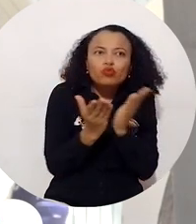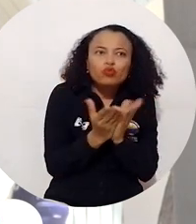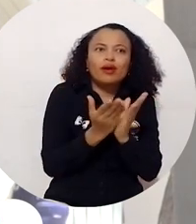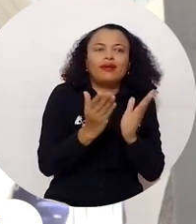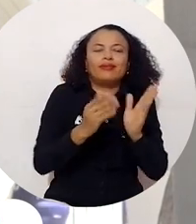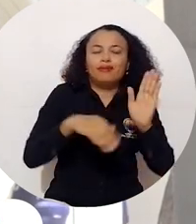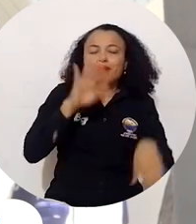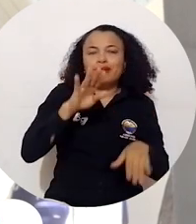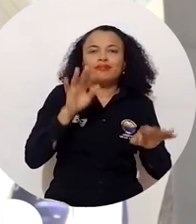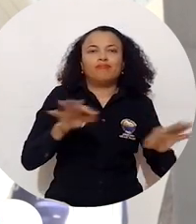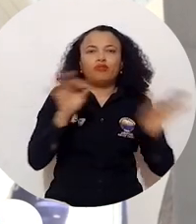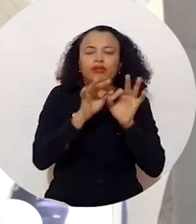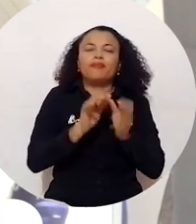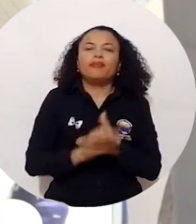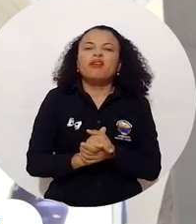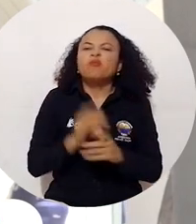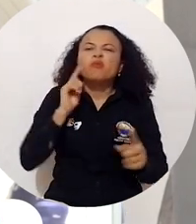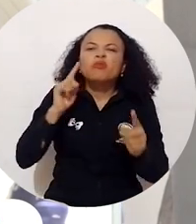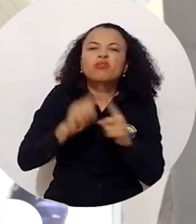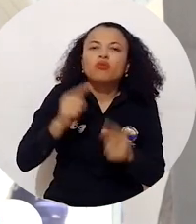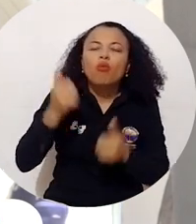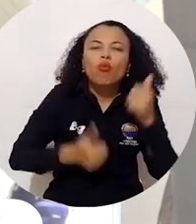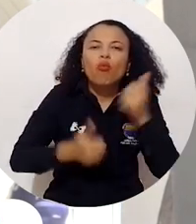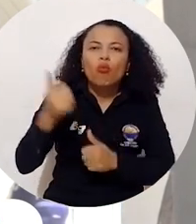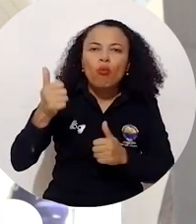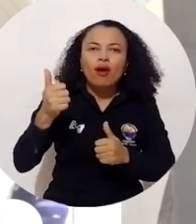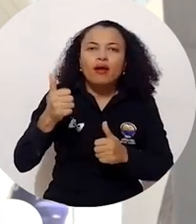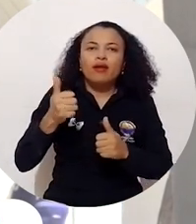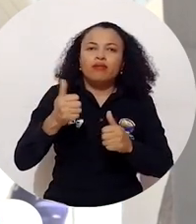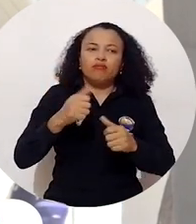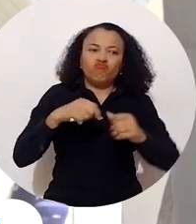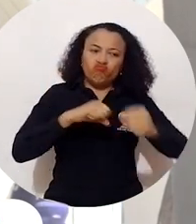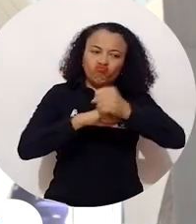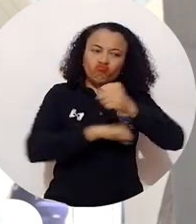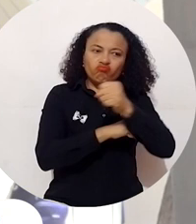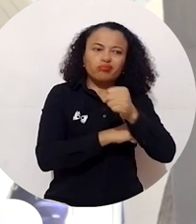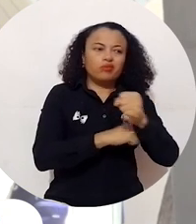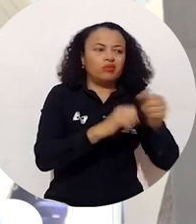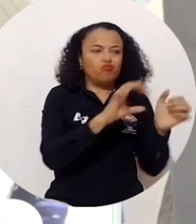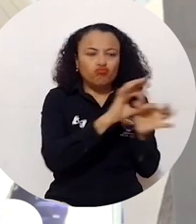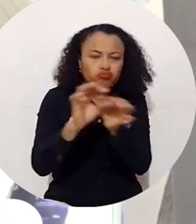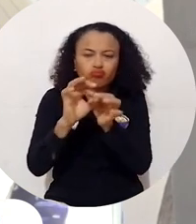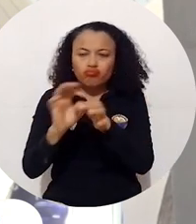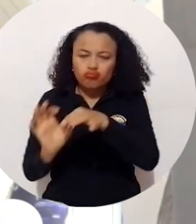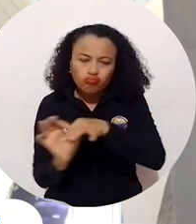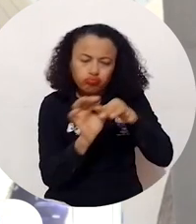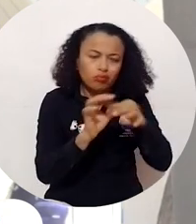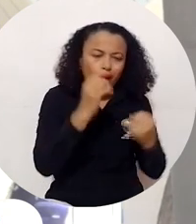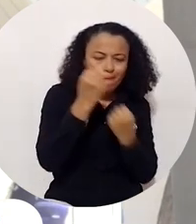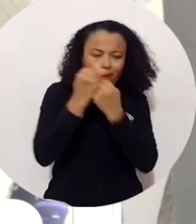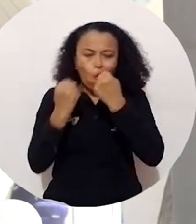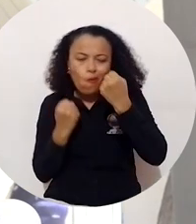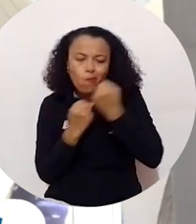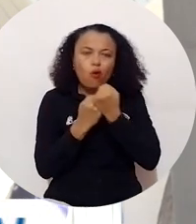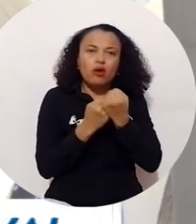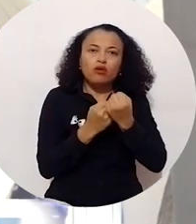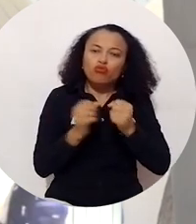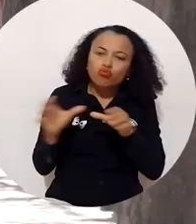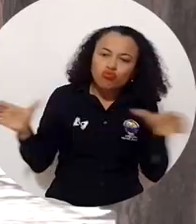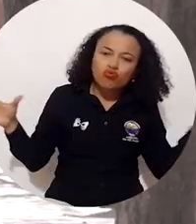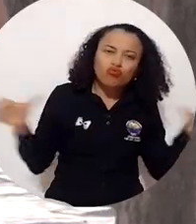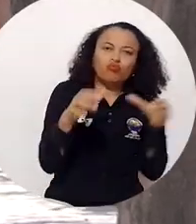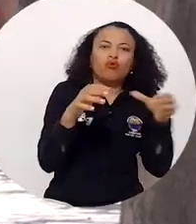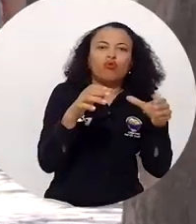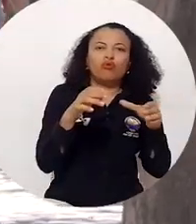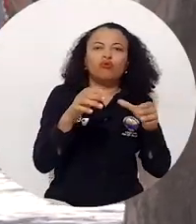en específico de nuestros estudiantes, con la intención también de seguir fortaleciendo lazos y redes de apoyo que permitan en